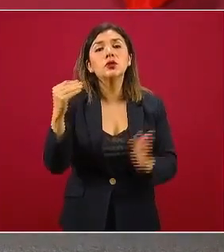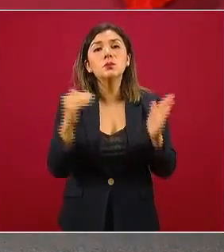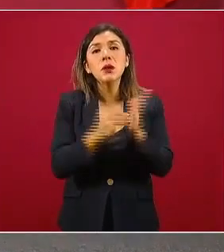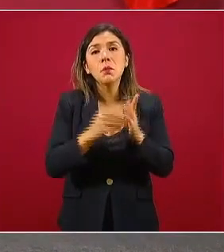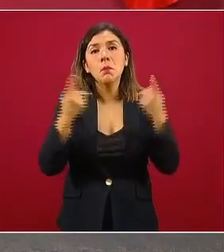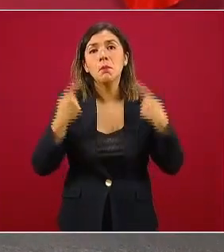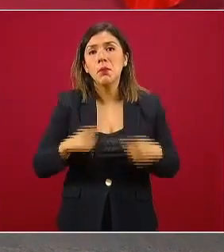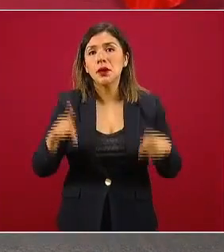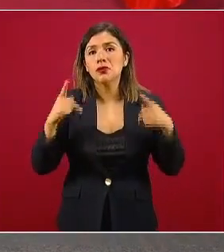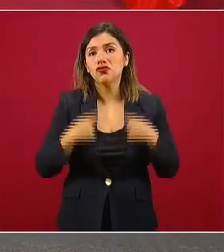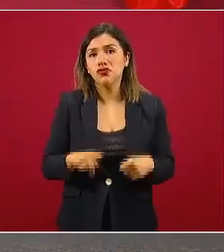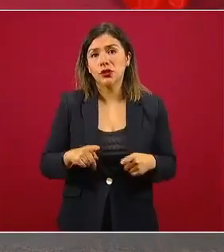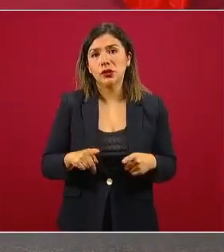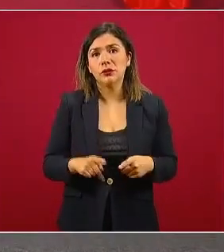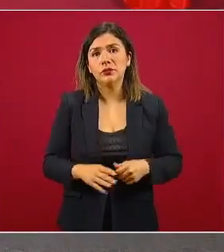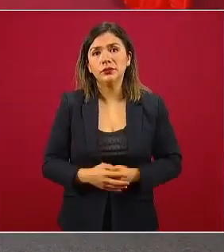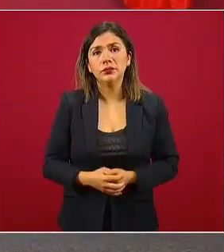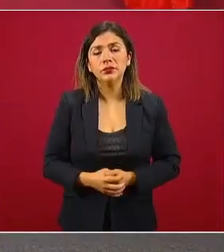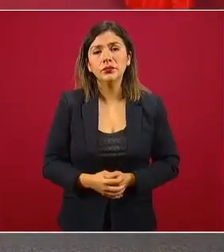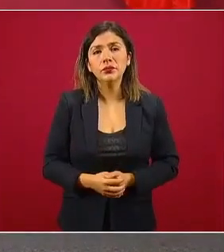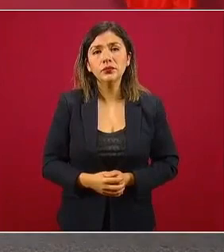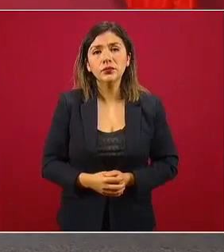19,532,000.